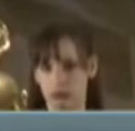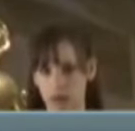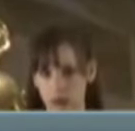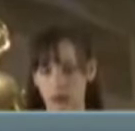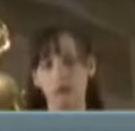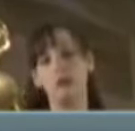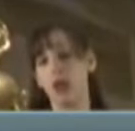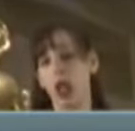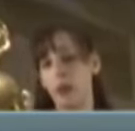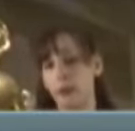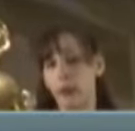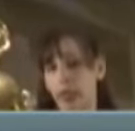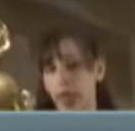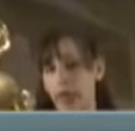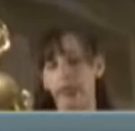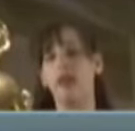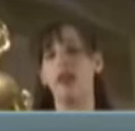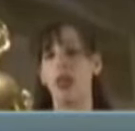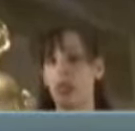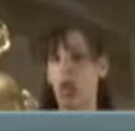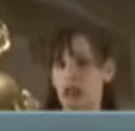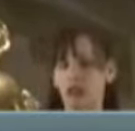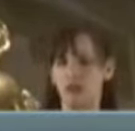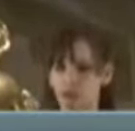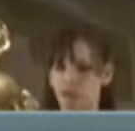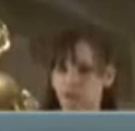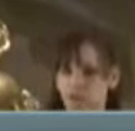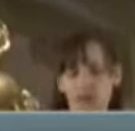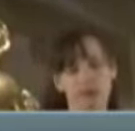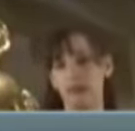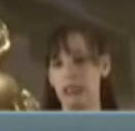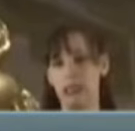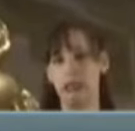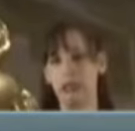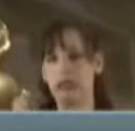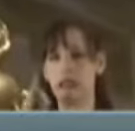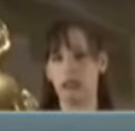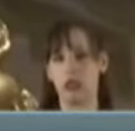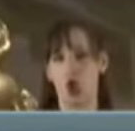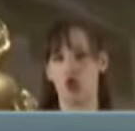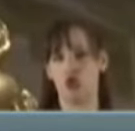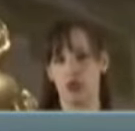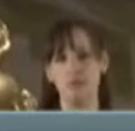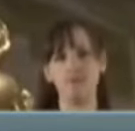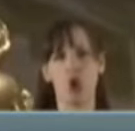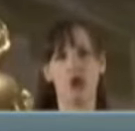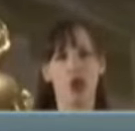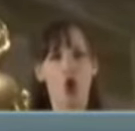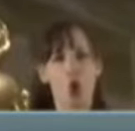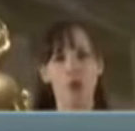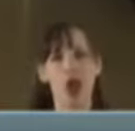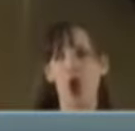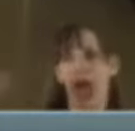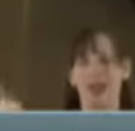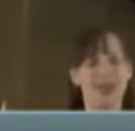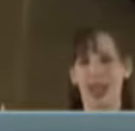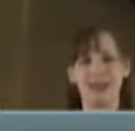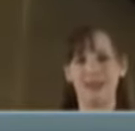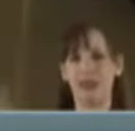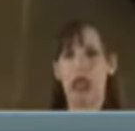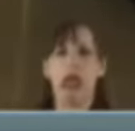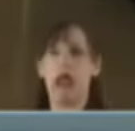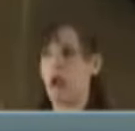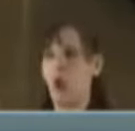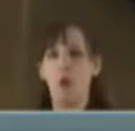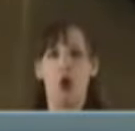Mi tesis, que tiene más que ver con los estudios de opinión pública que con la metafísica, es la siguiente.